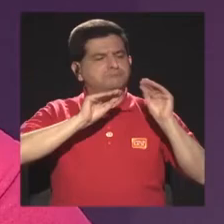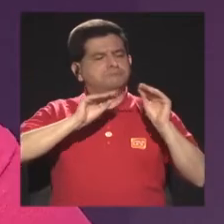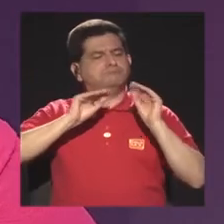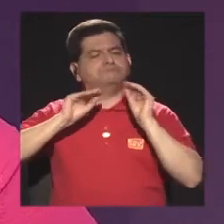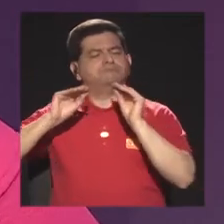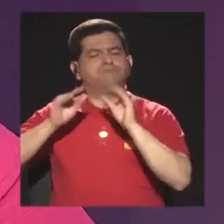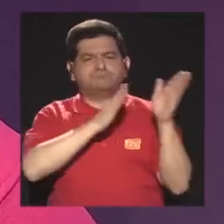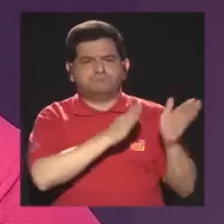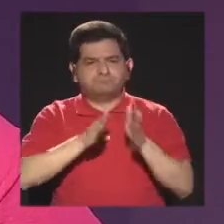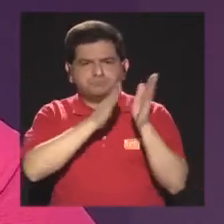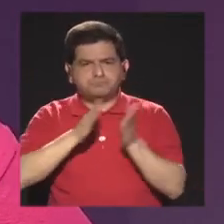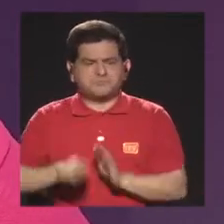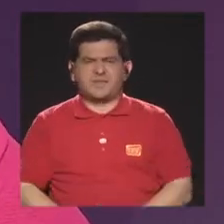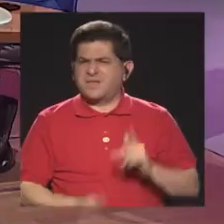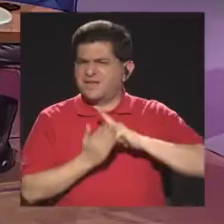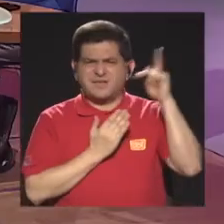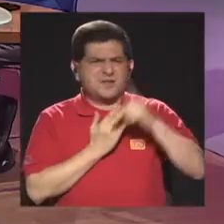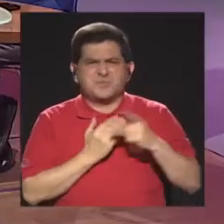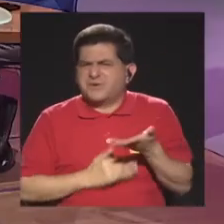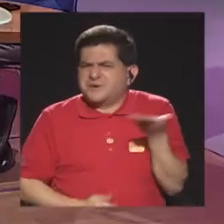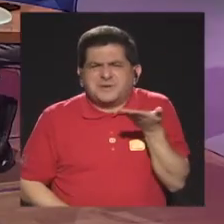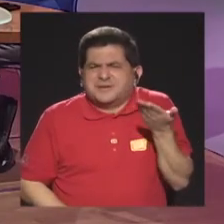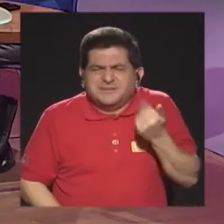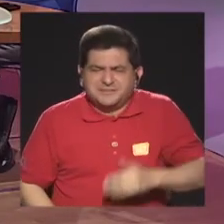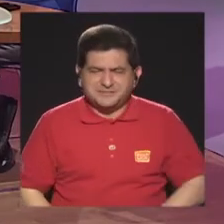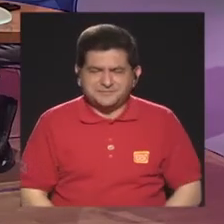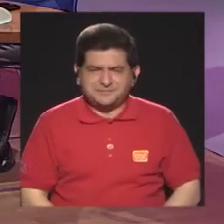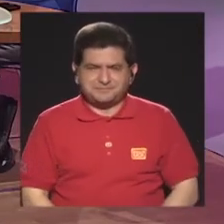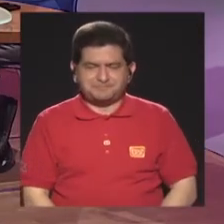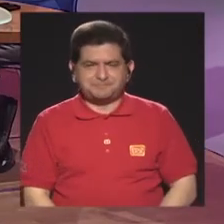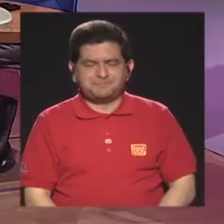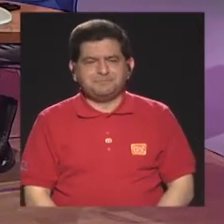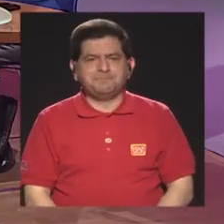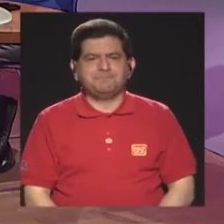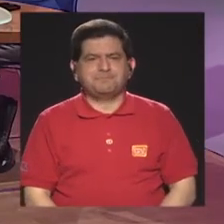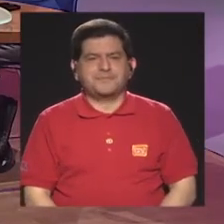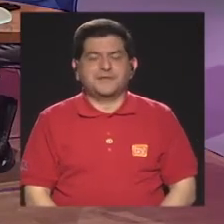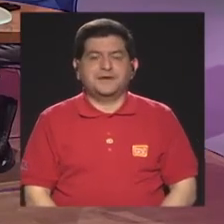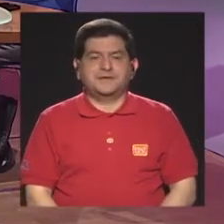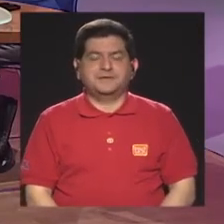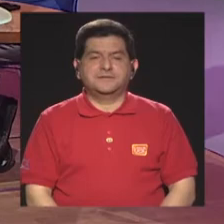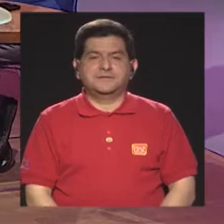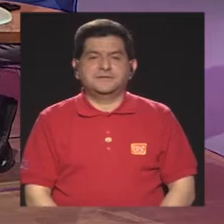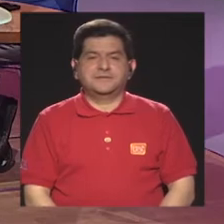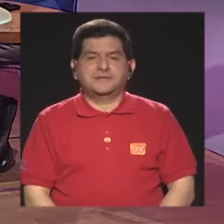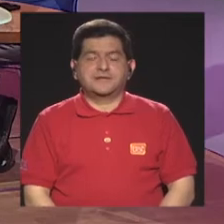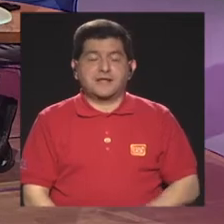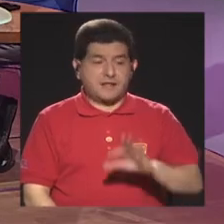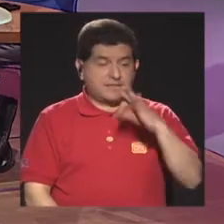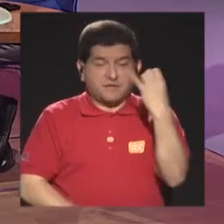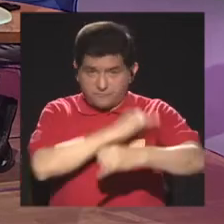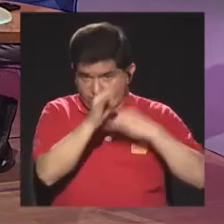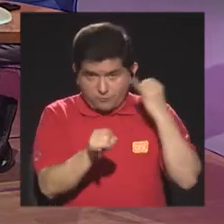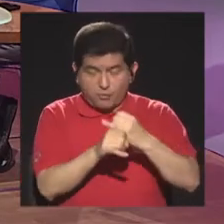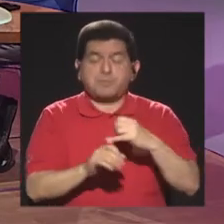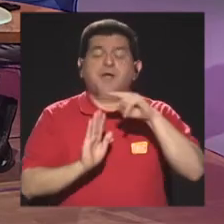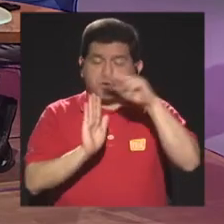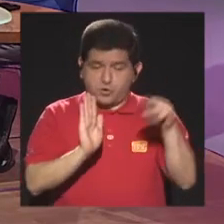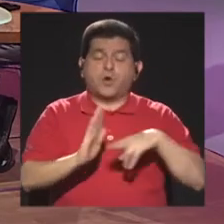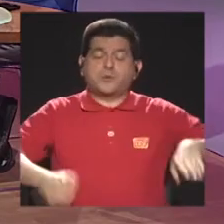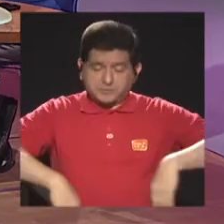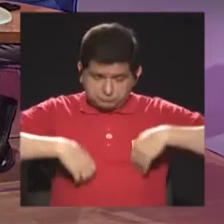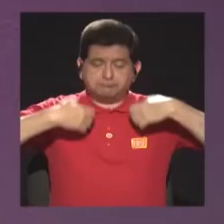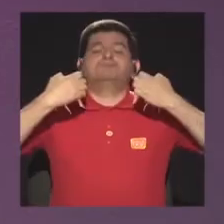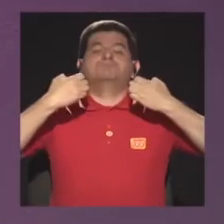preparando. ¿Qué es ese programa? Bueno, resulta que a nivel internacional existen unas normas